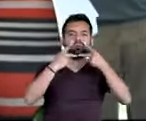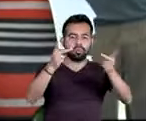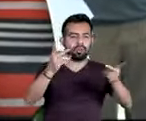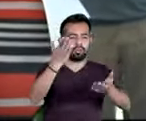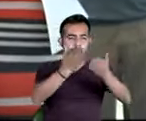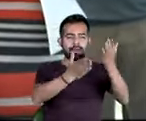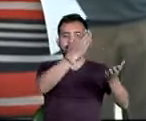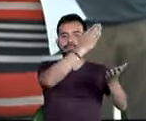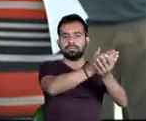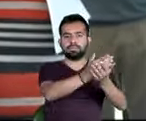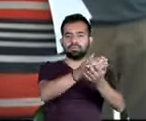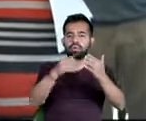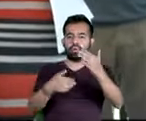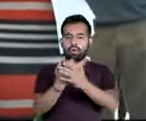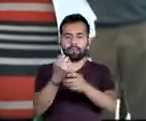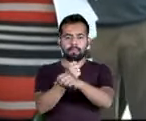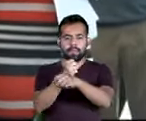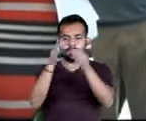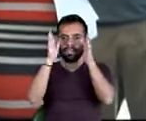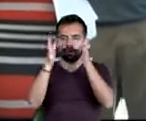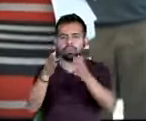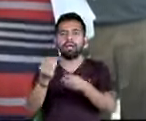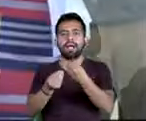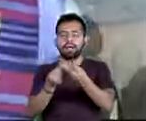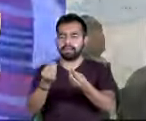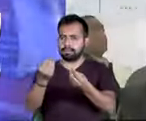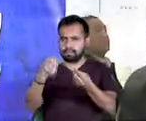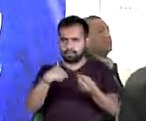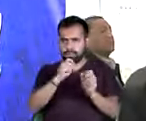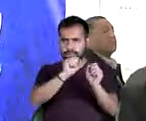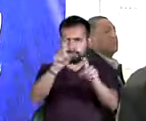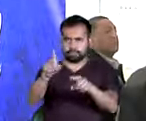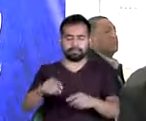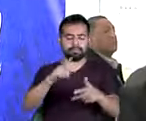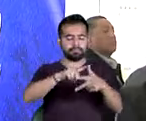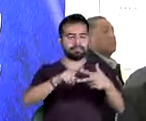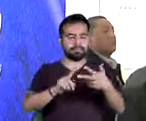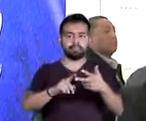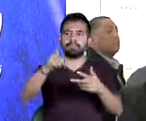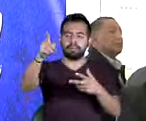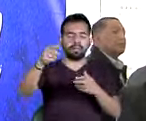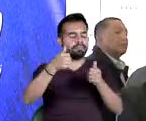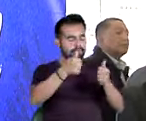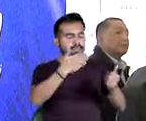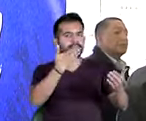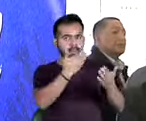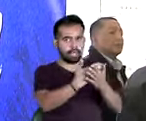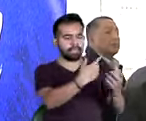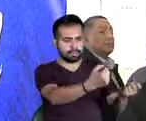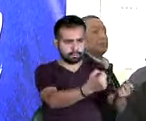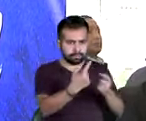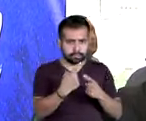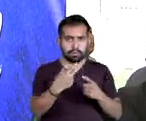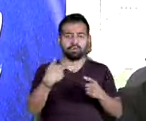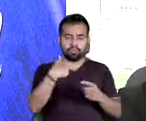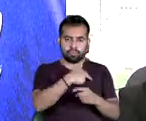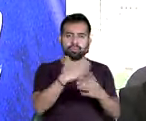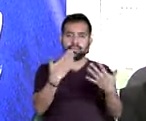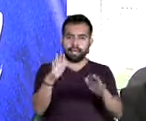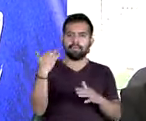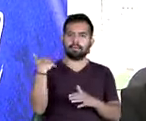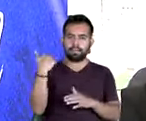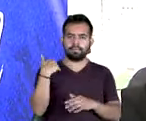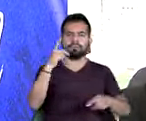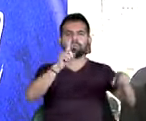lo ha anunciado en el último trimestre del año. Gracias. Preguntas muy importantes, Stephanie. Lo primero, sí, ya tenemos definidas algunas gerencias